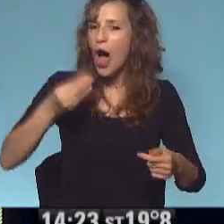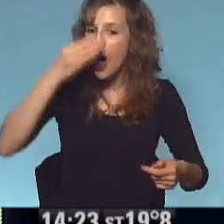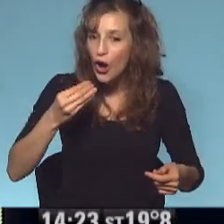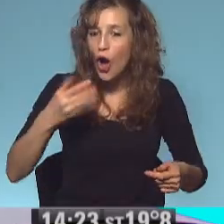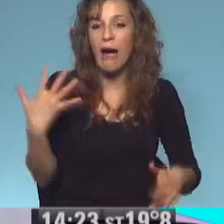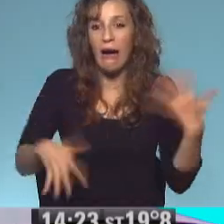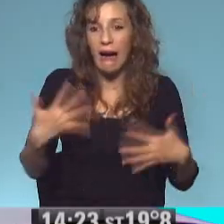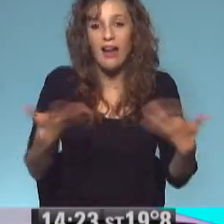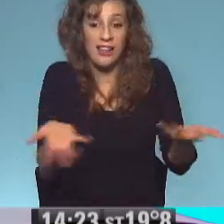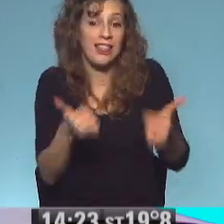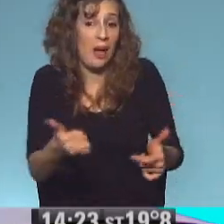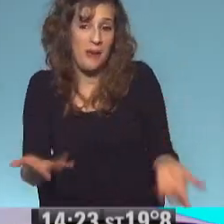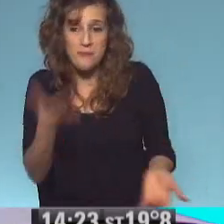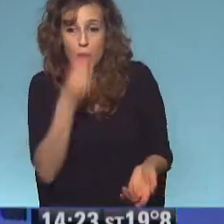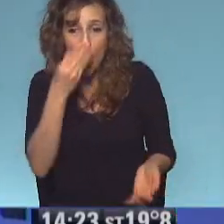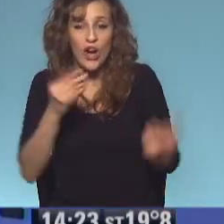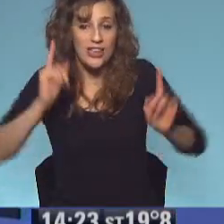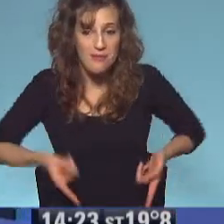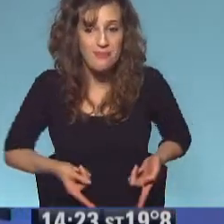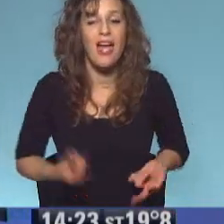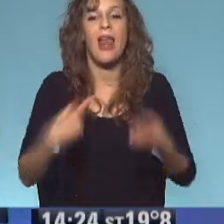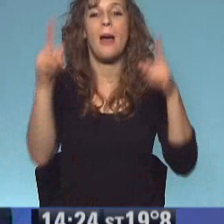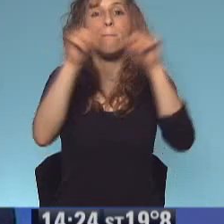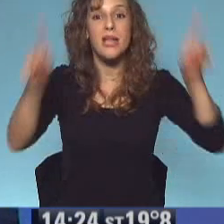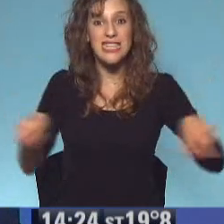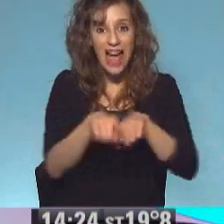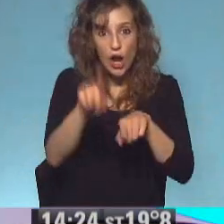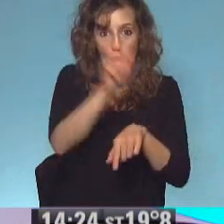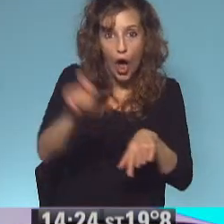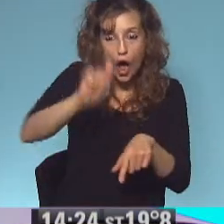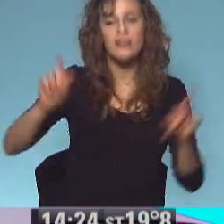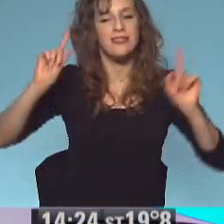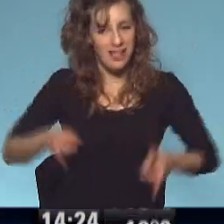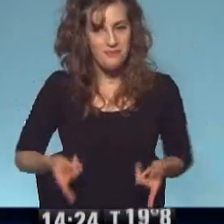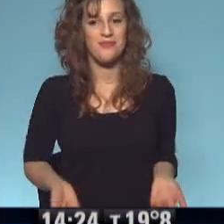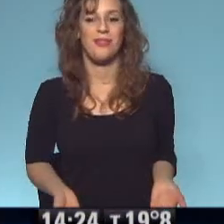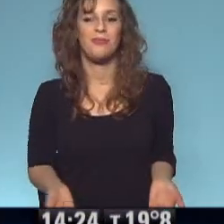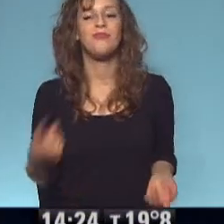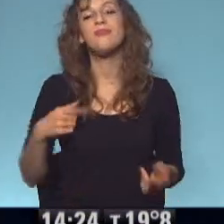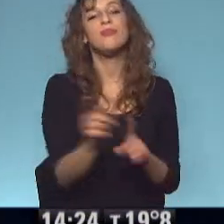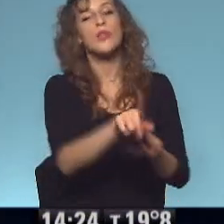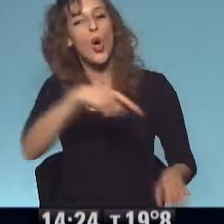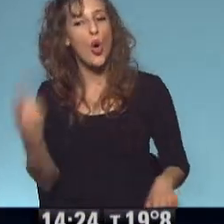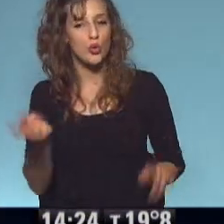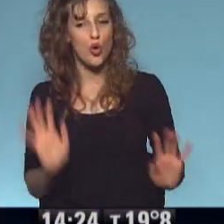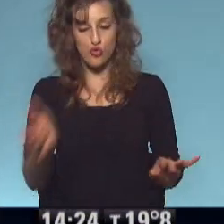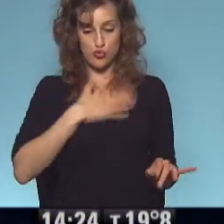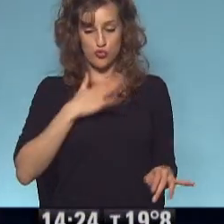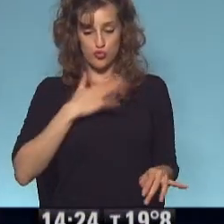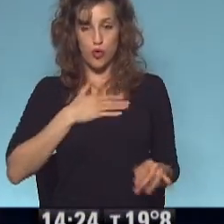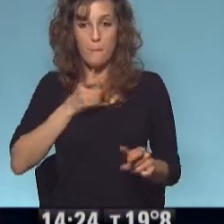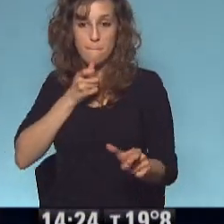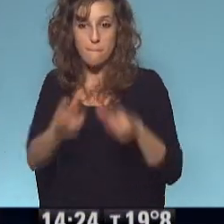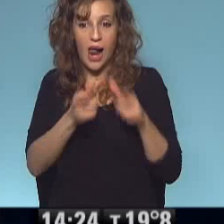Pizarrón. Las dos cosas. Pizarrón y moco también. Moco también. Y al revés juguemos ahora. Yo les digo unas palabras y